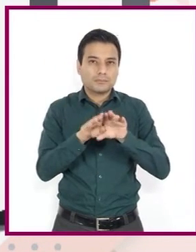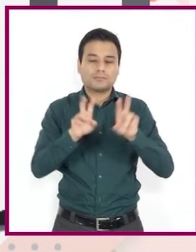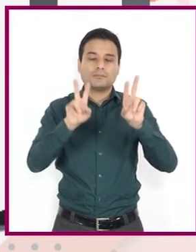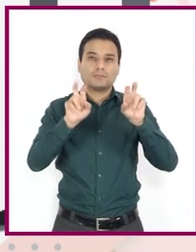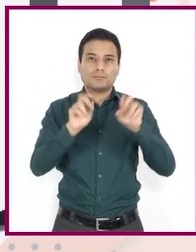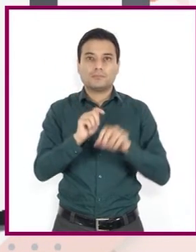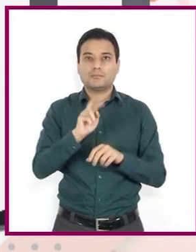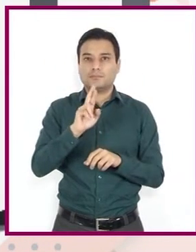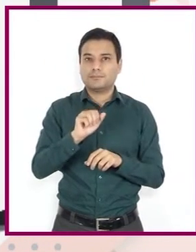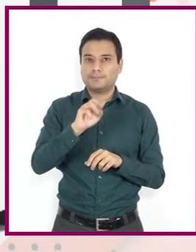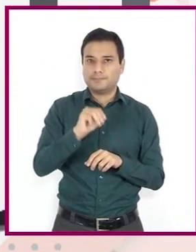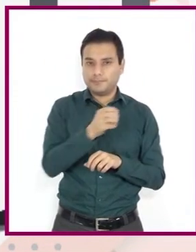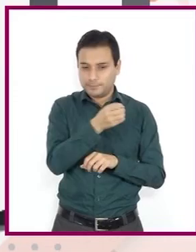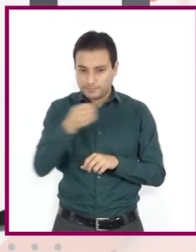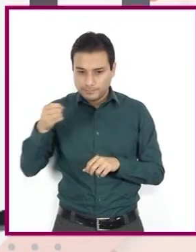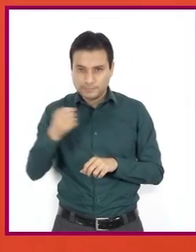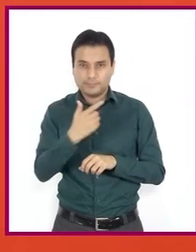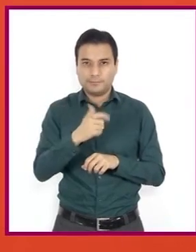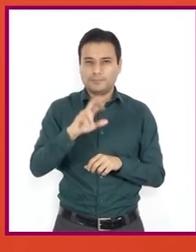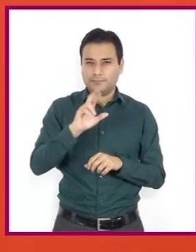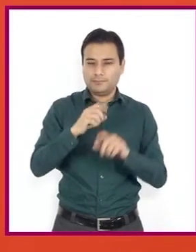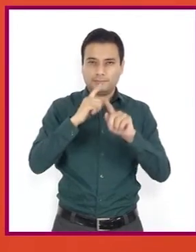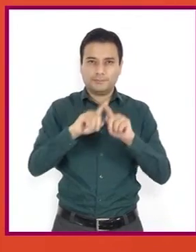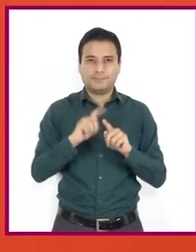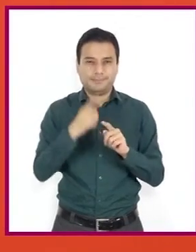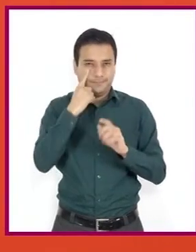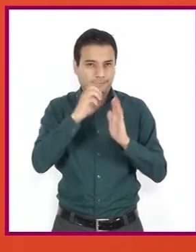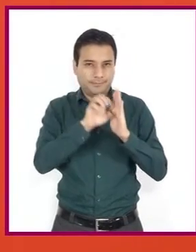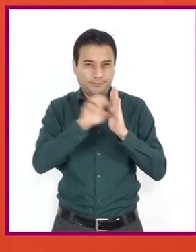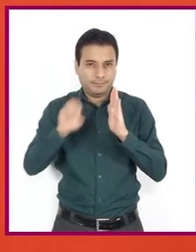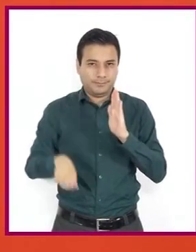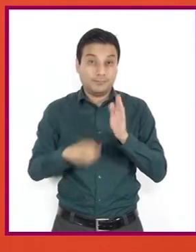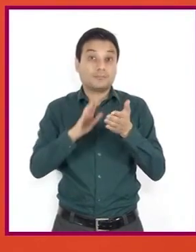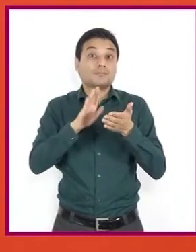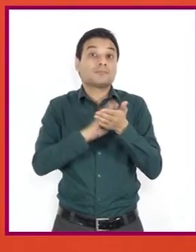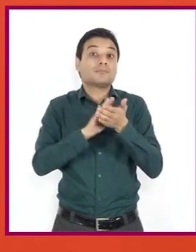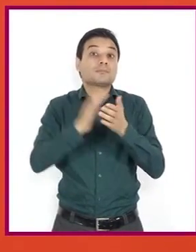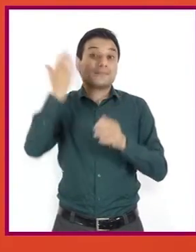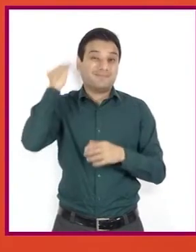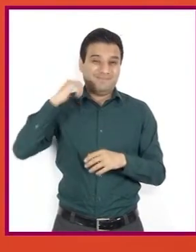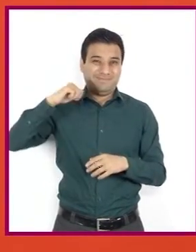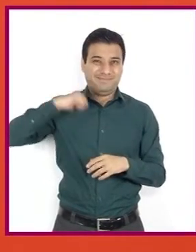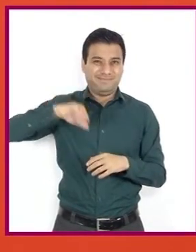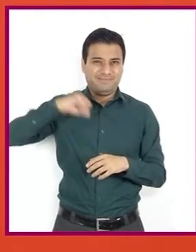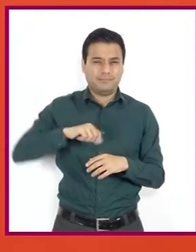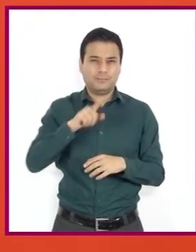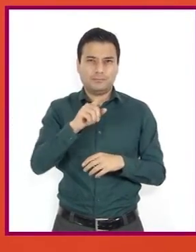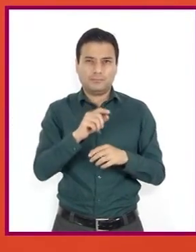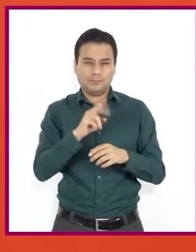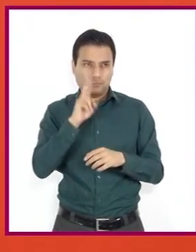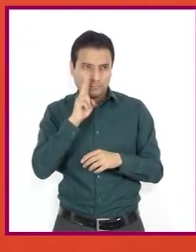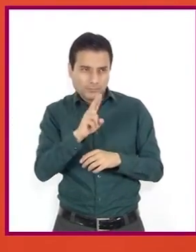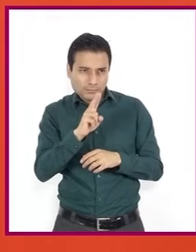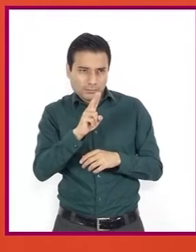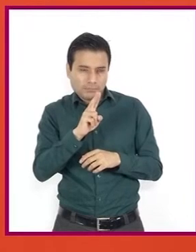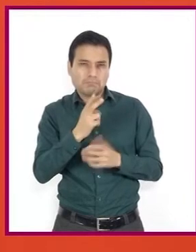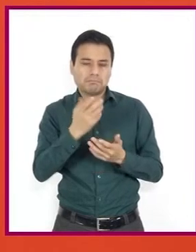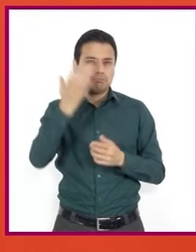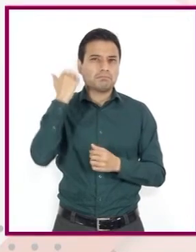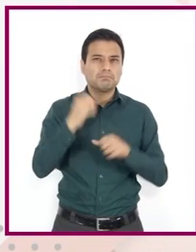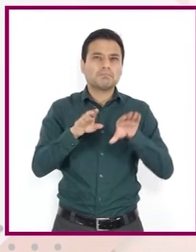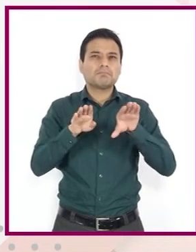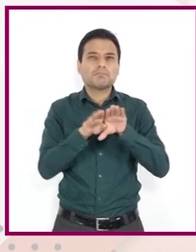trama, género. Por ejemplo, si leemos una novela de época, podemos tomar nota de cómo se vivía en ese